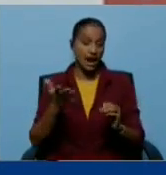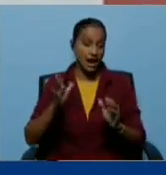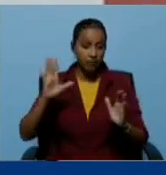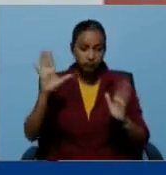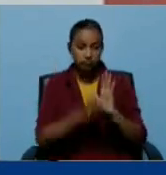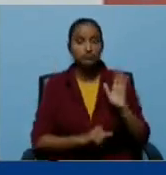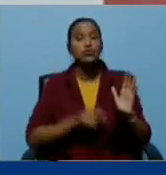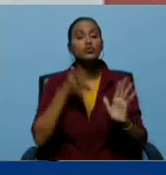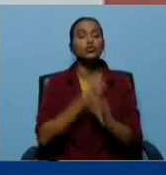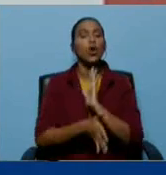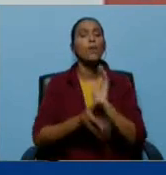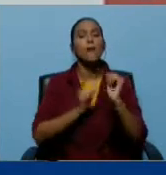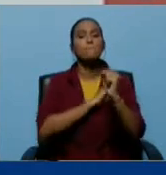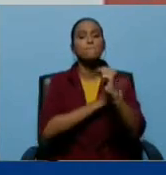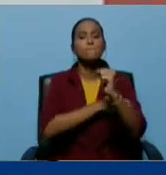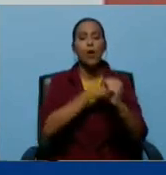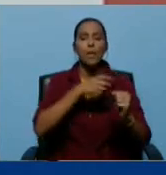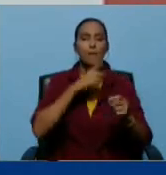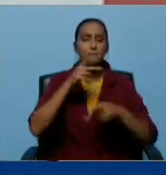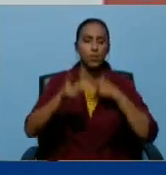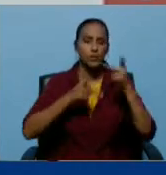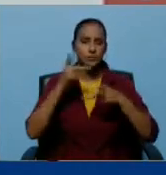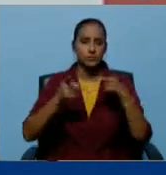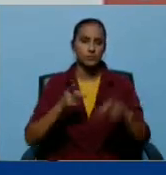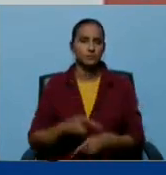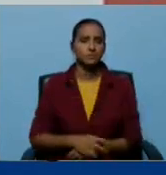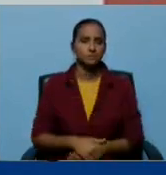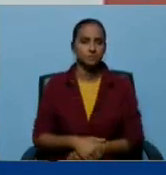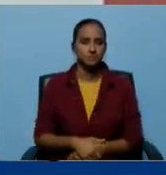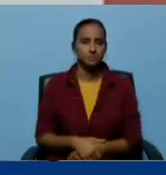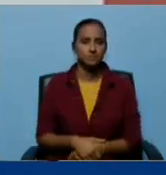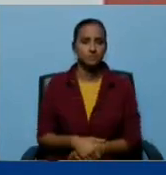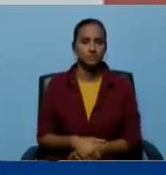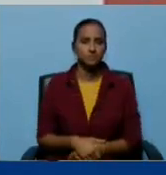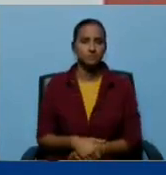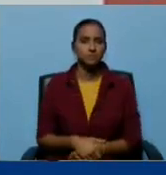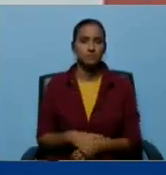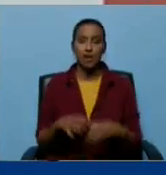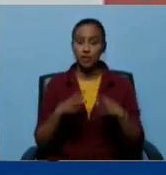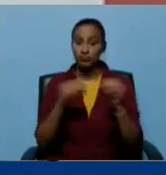en los cuatro puntos cardinales del planeta Tierra.